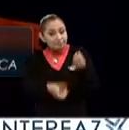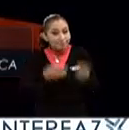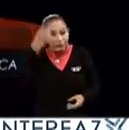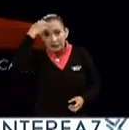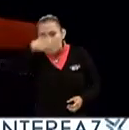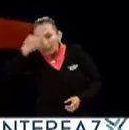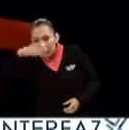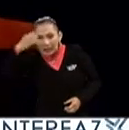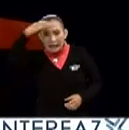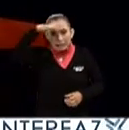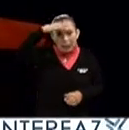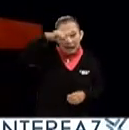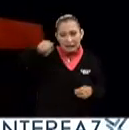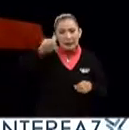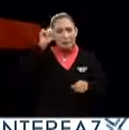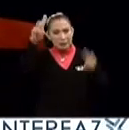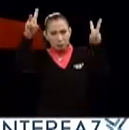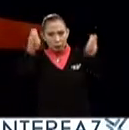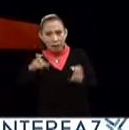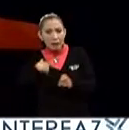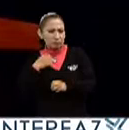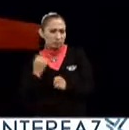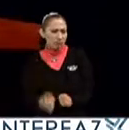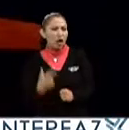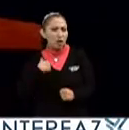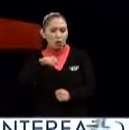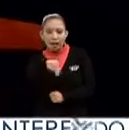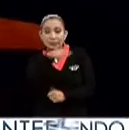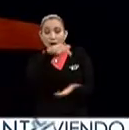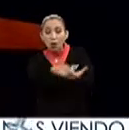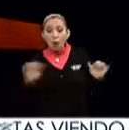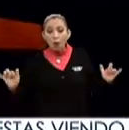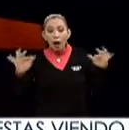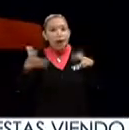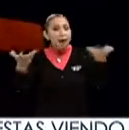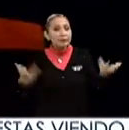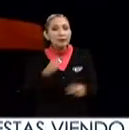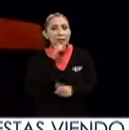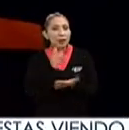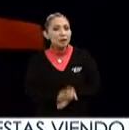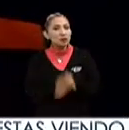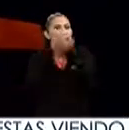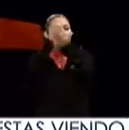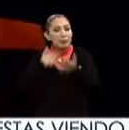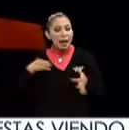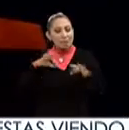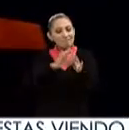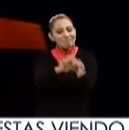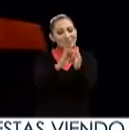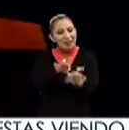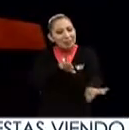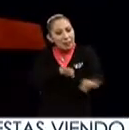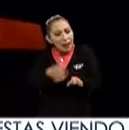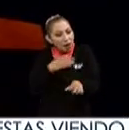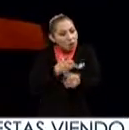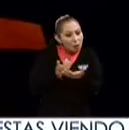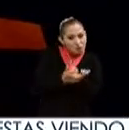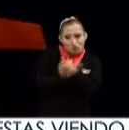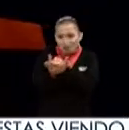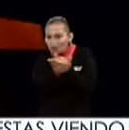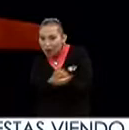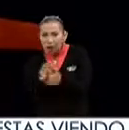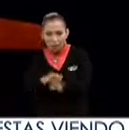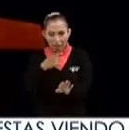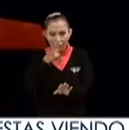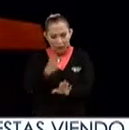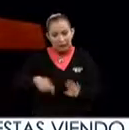en torno a estas tareas comunes. Seguramente este espacio propiciará también el hermanamiento y el trabajo en colaboración tal